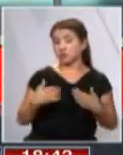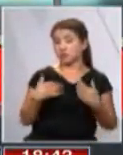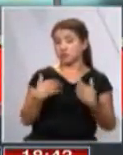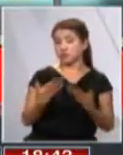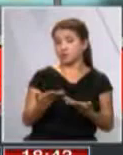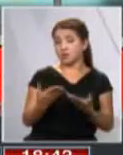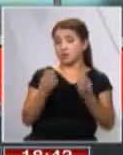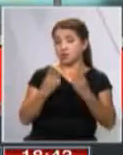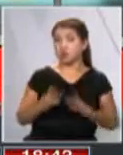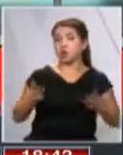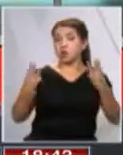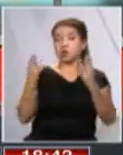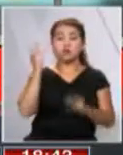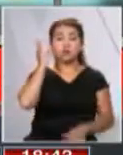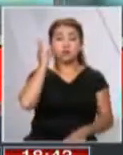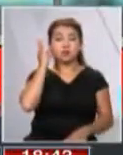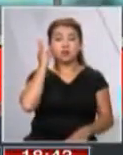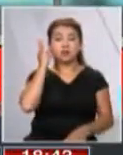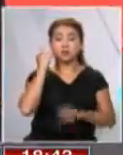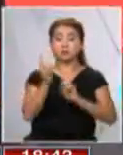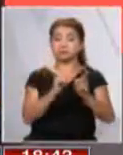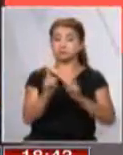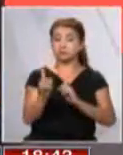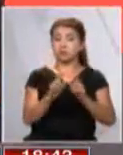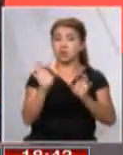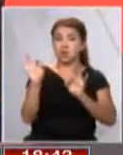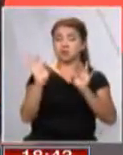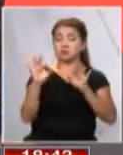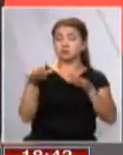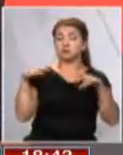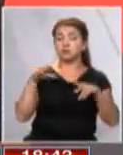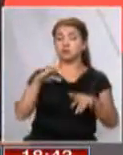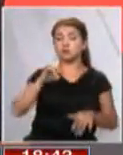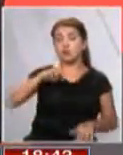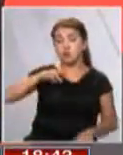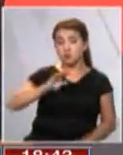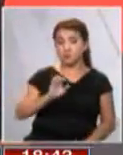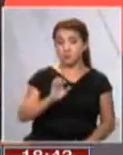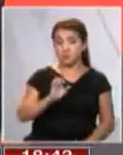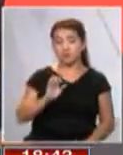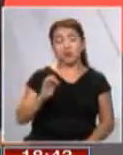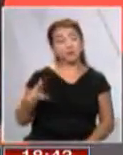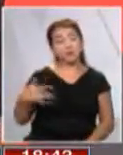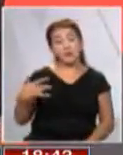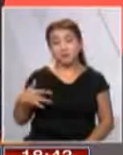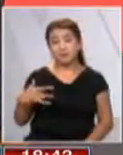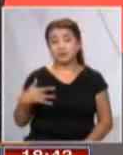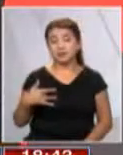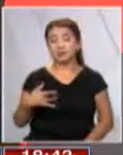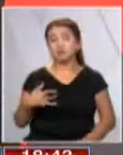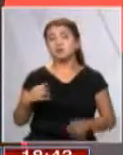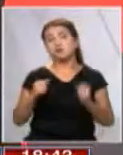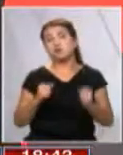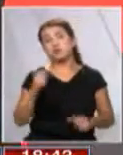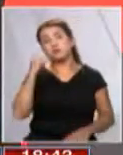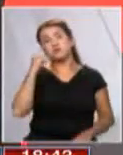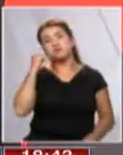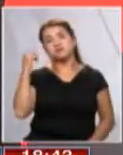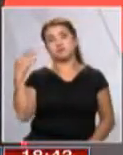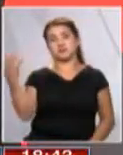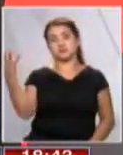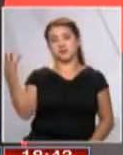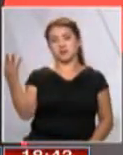caso las mujeres también que la organizadora yo por eso digo encuentro lamentable que uno podría pensar ese tipo de